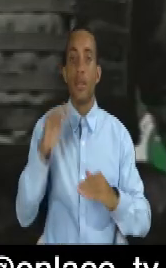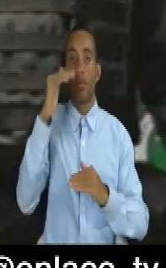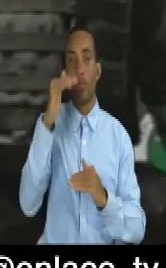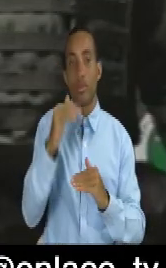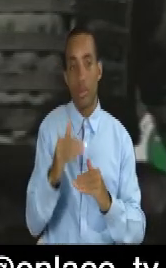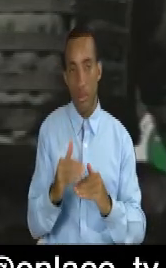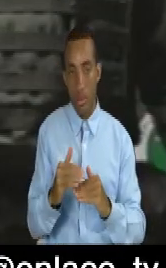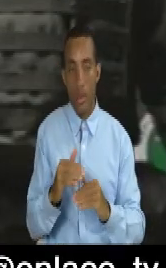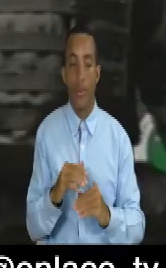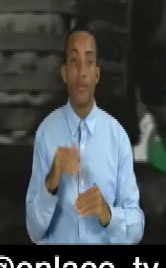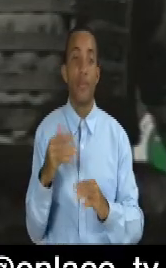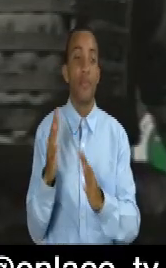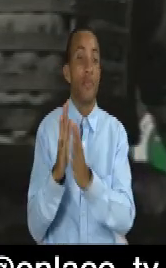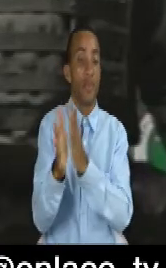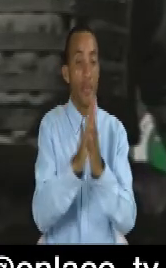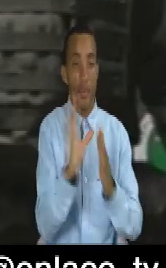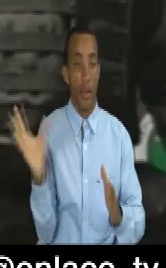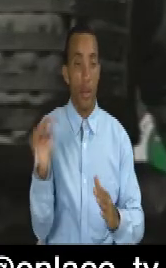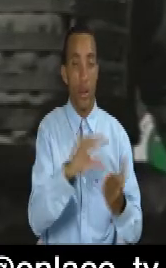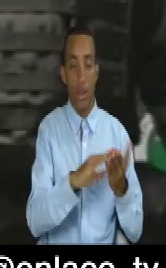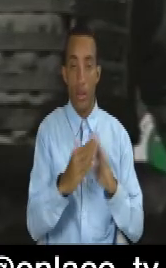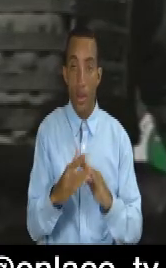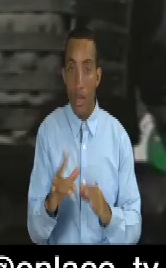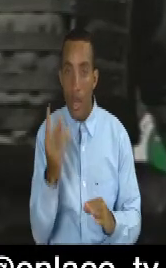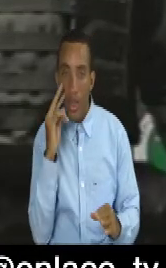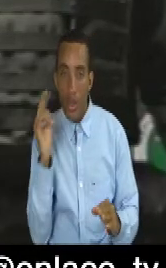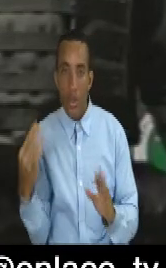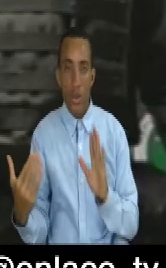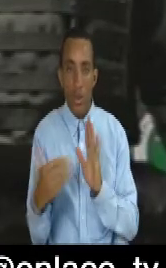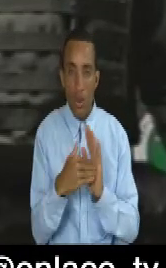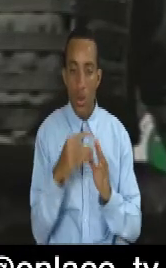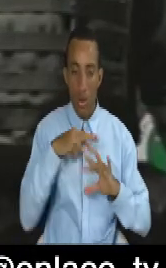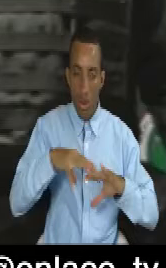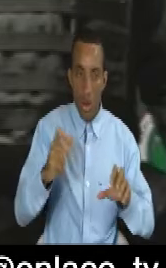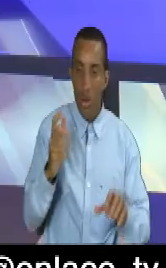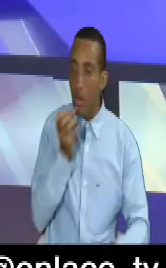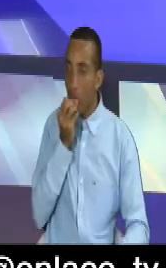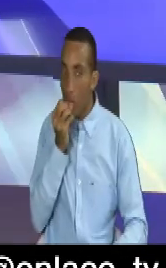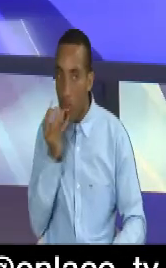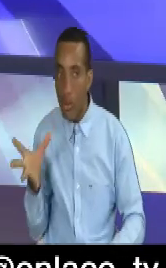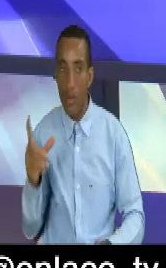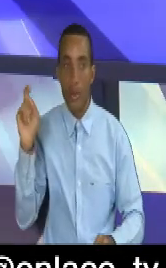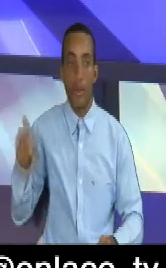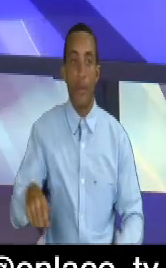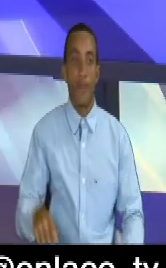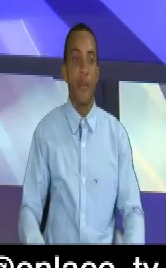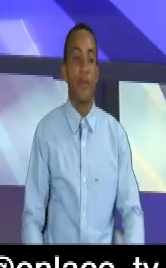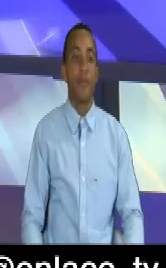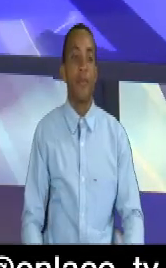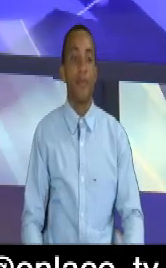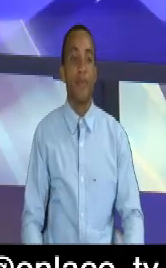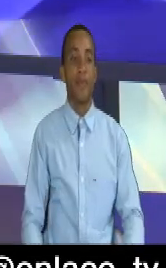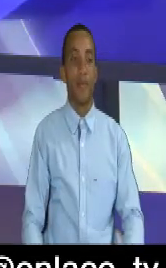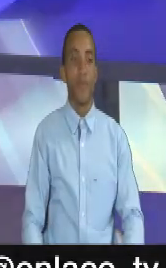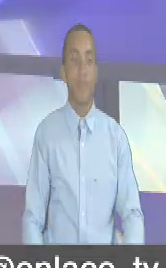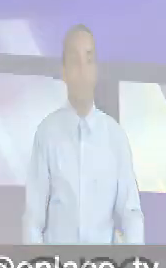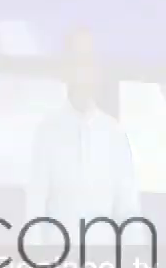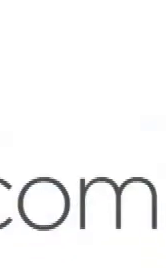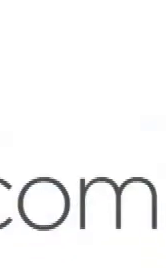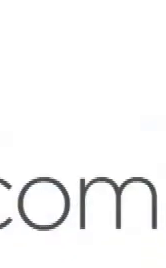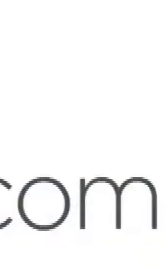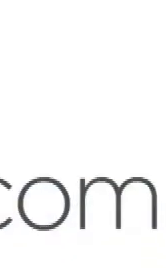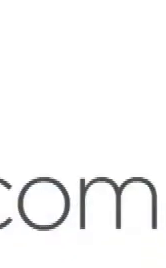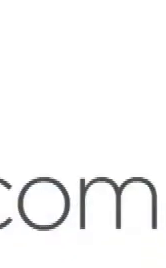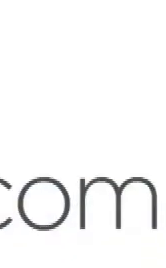e invitó a la comunidad a denunciar esta clase de hechos delictivos. La oferta más completa de inmuebles